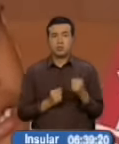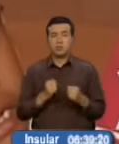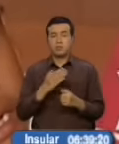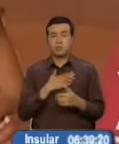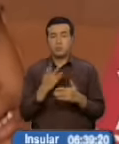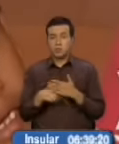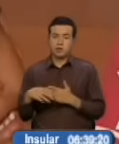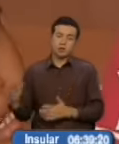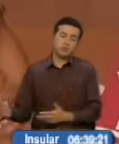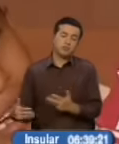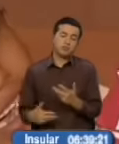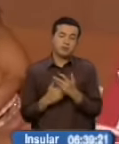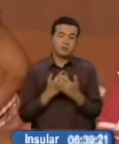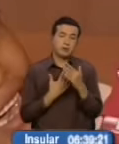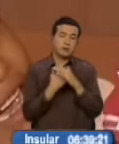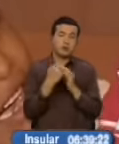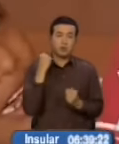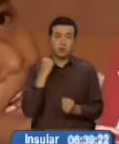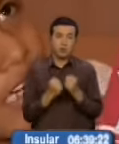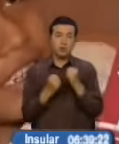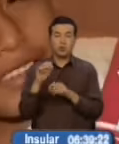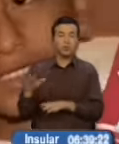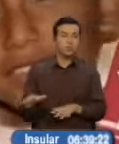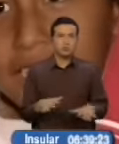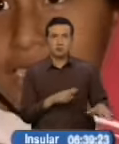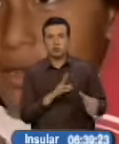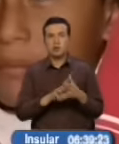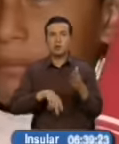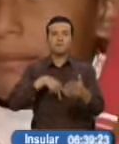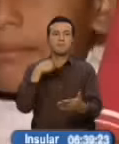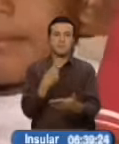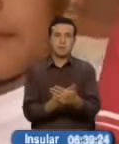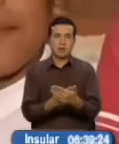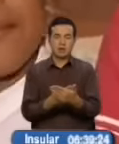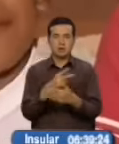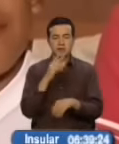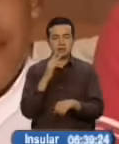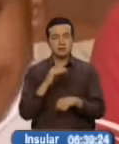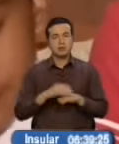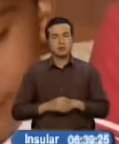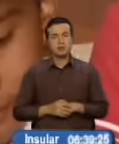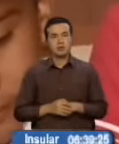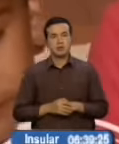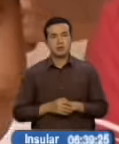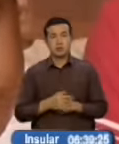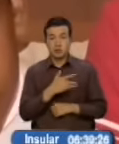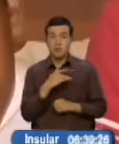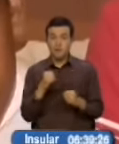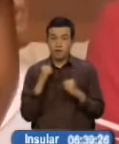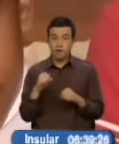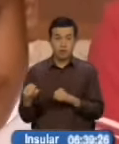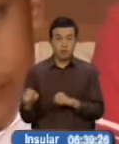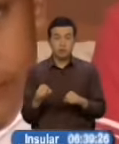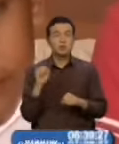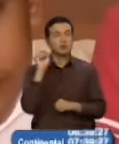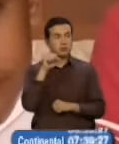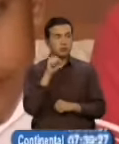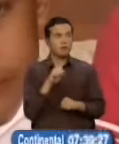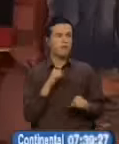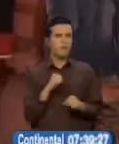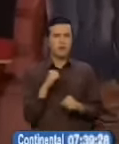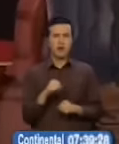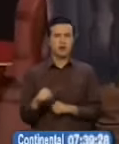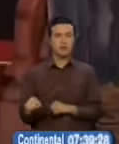con día 9 y en el mismo movimiento me caí. Se sintió muy fuerte entonces el temblor. Sí,